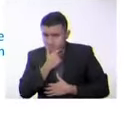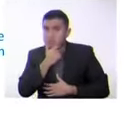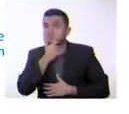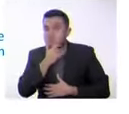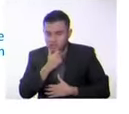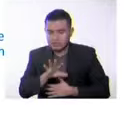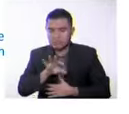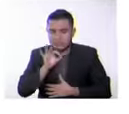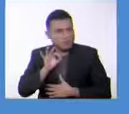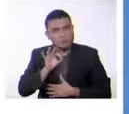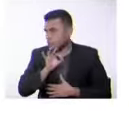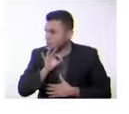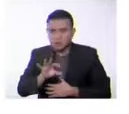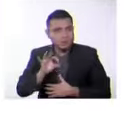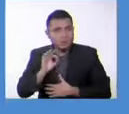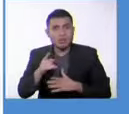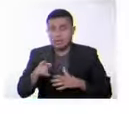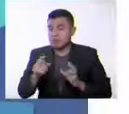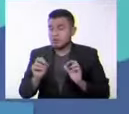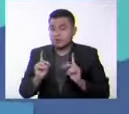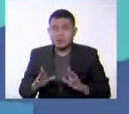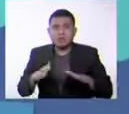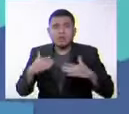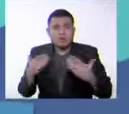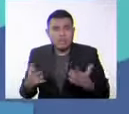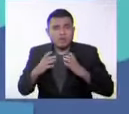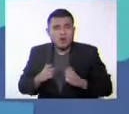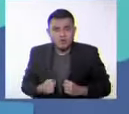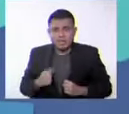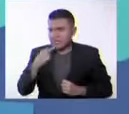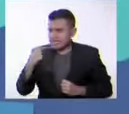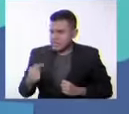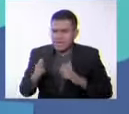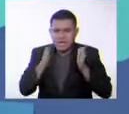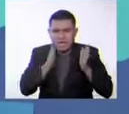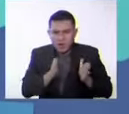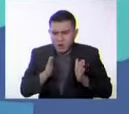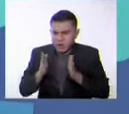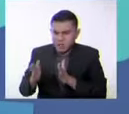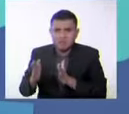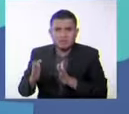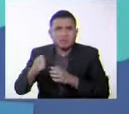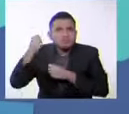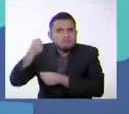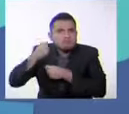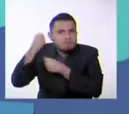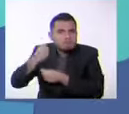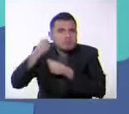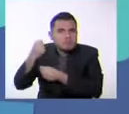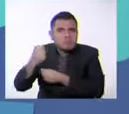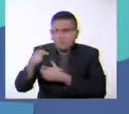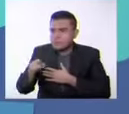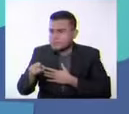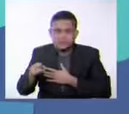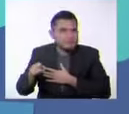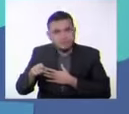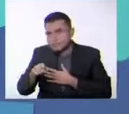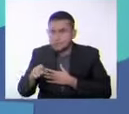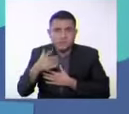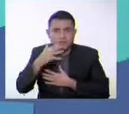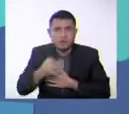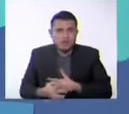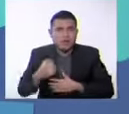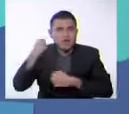retomar esta opción es si son los estados los que han organizado las huelgas escolares por el clima. ¿Es así? No es así. De hecho, las